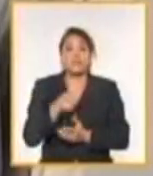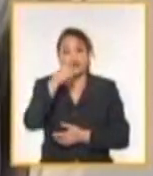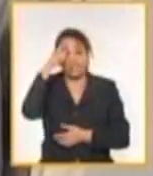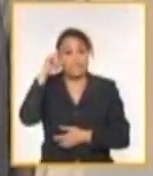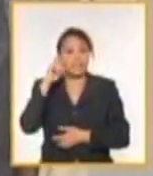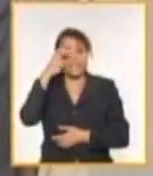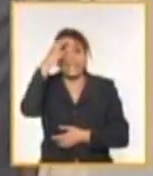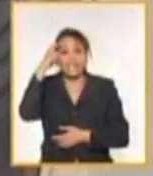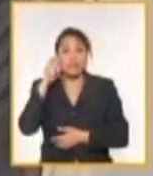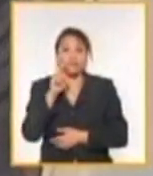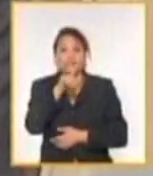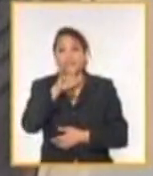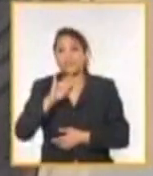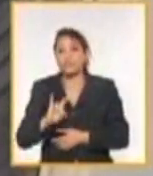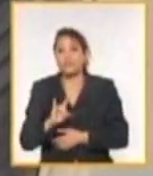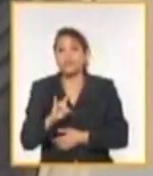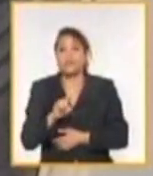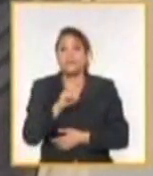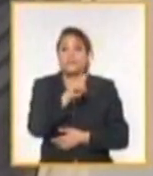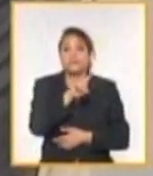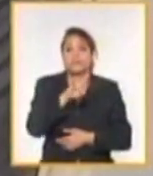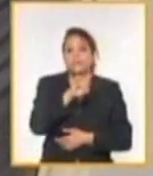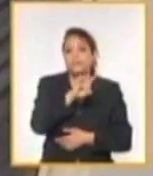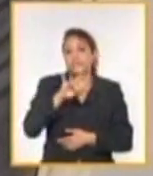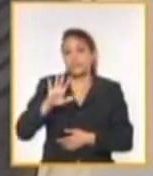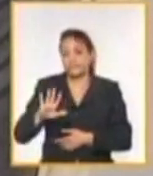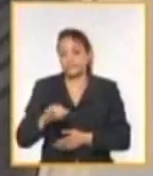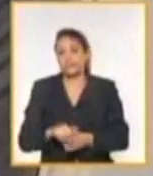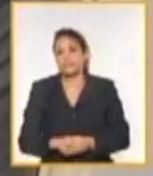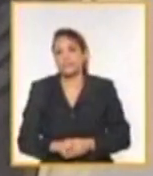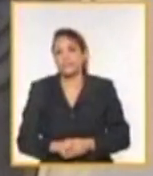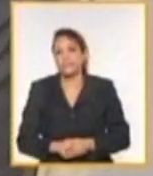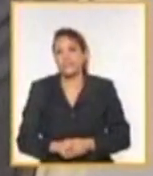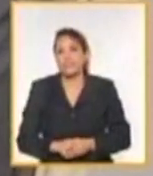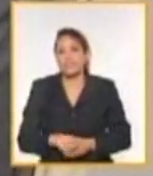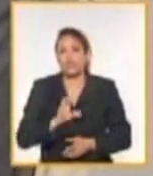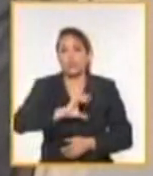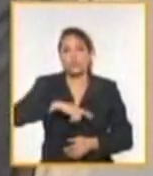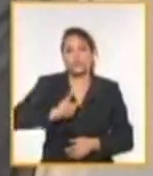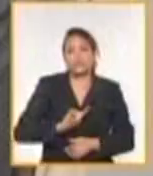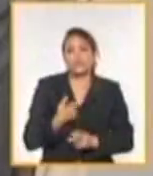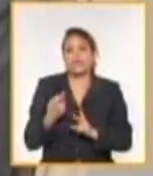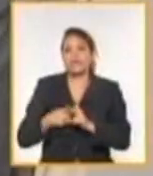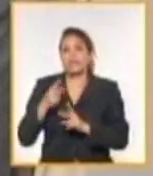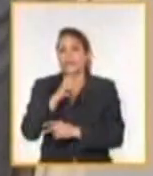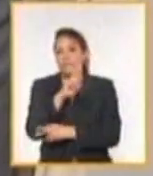Sí, fue el año 95 que dijo esto, entre cultura y revolución.